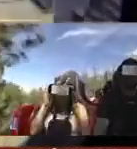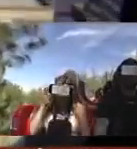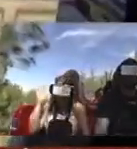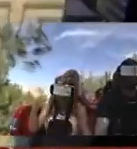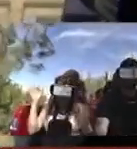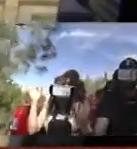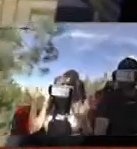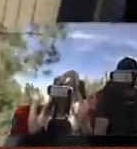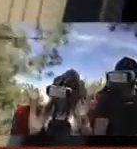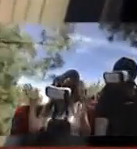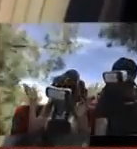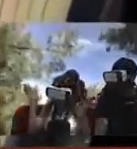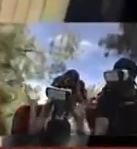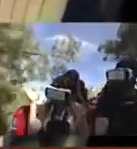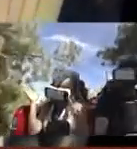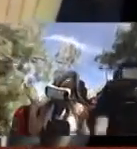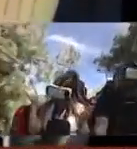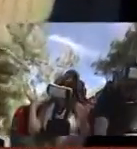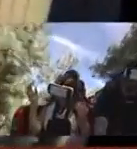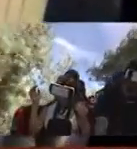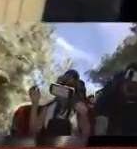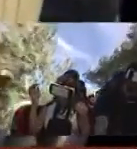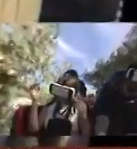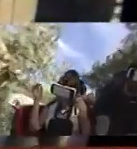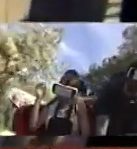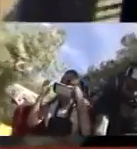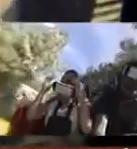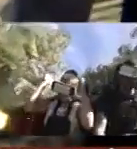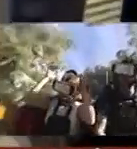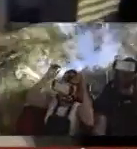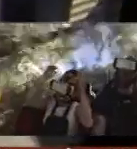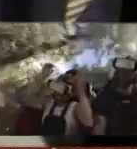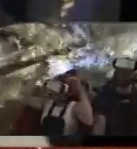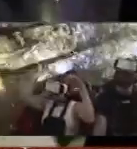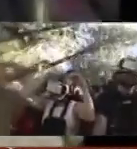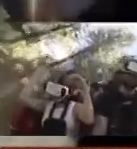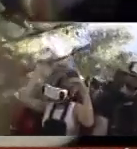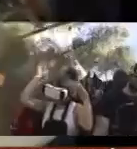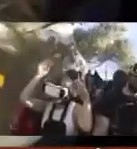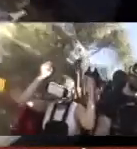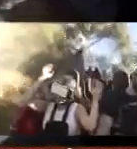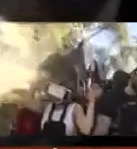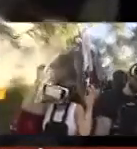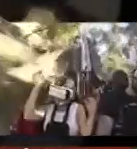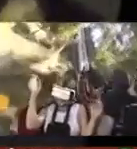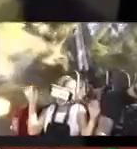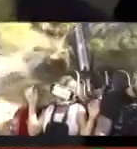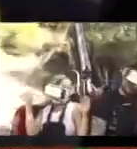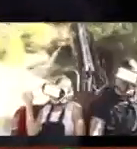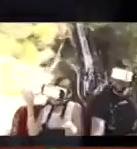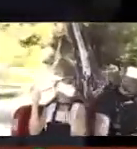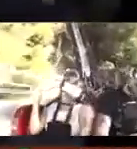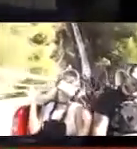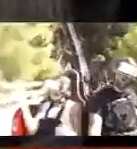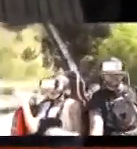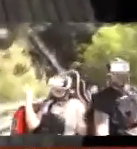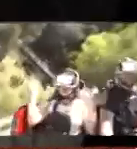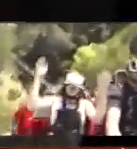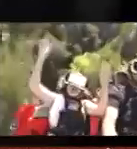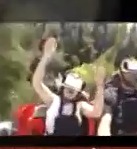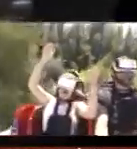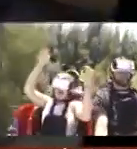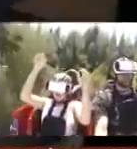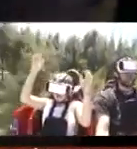Canadá, 3 en Bélgica, 1 en Finlandia. Y ahora, gracias a una colaboración entre Six Flags y Samsung, se hace posible también